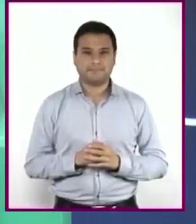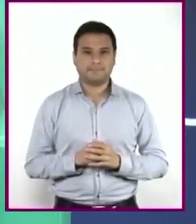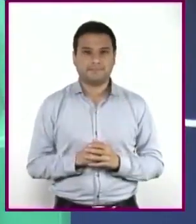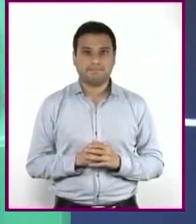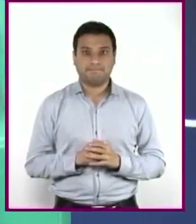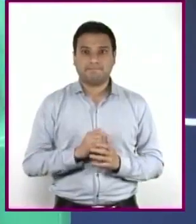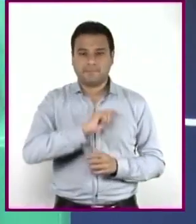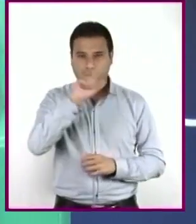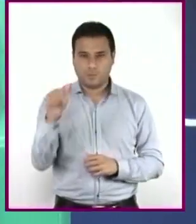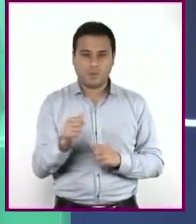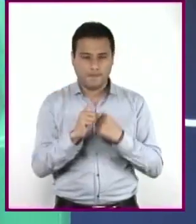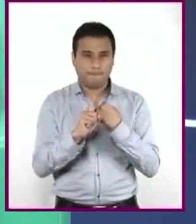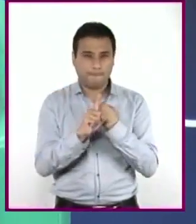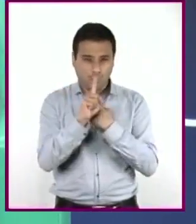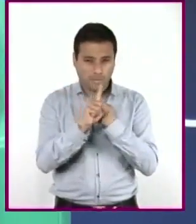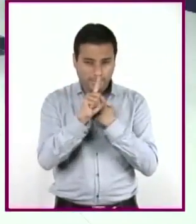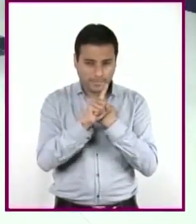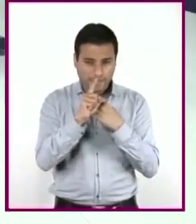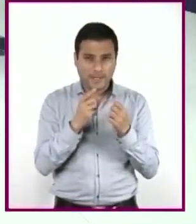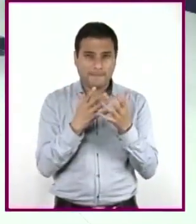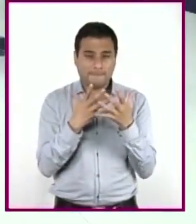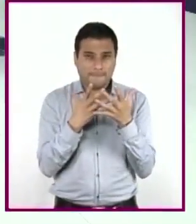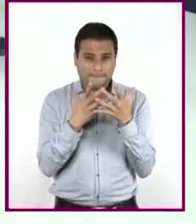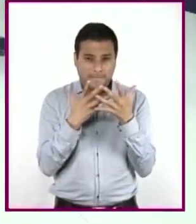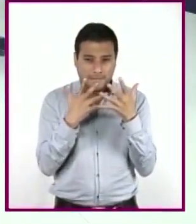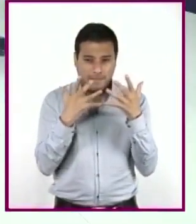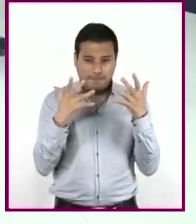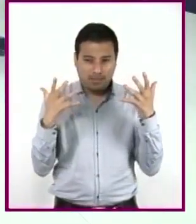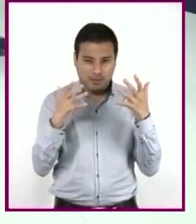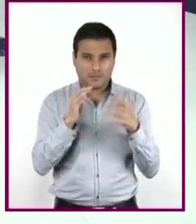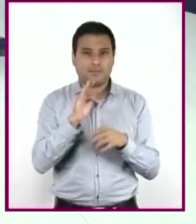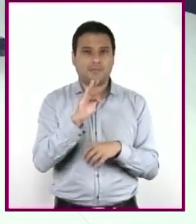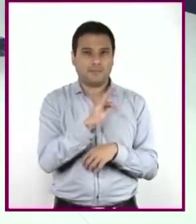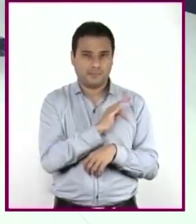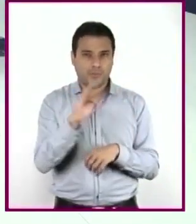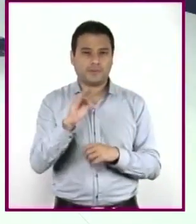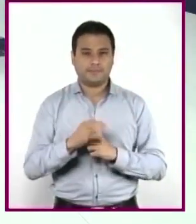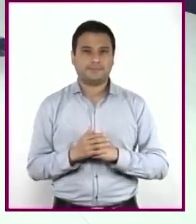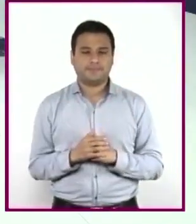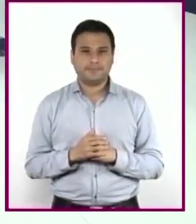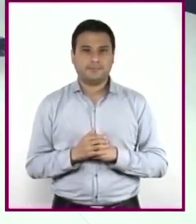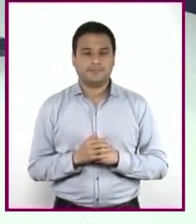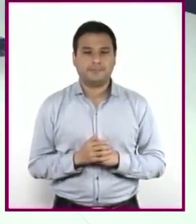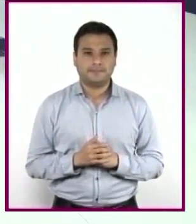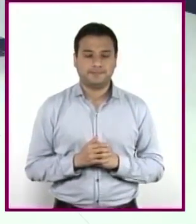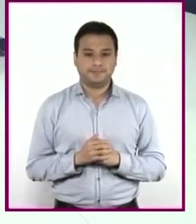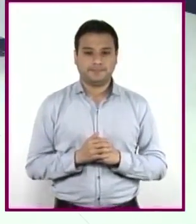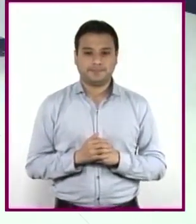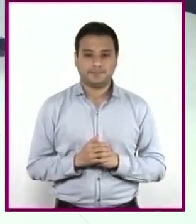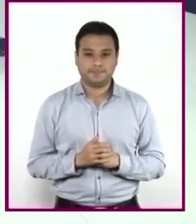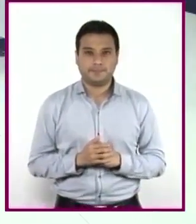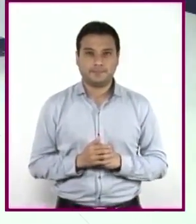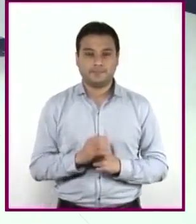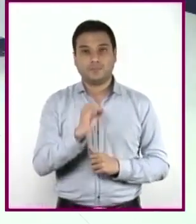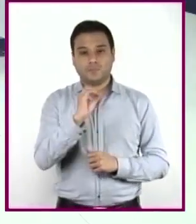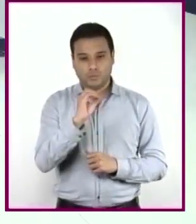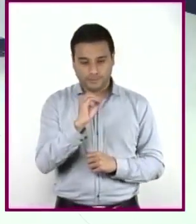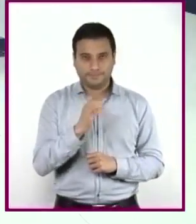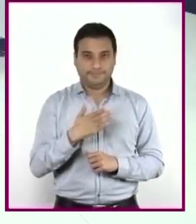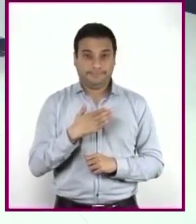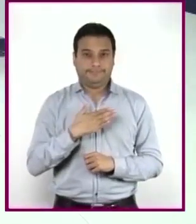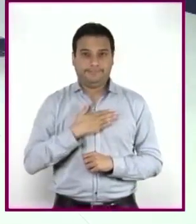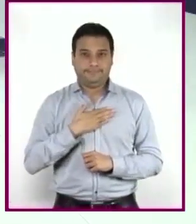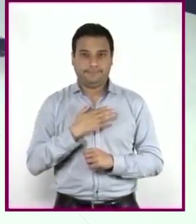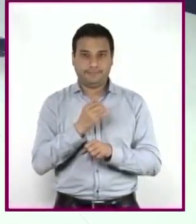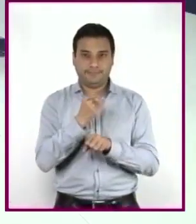grande de lo que es, a lo mejor. Exacto. Y a lo mejor compartir ese tipo de información que es más personal, evitarlo hacer, ¿no?